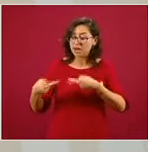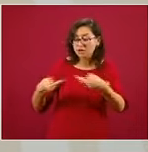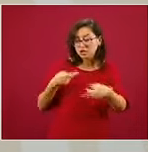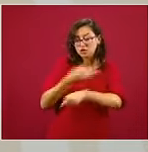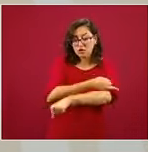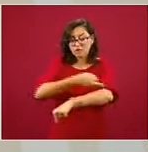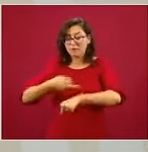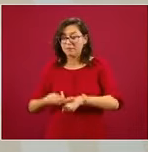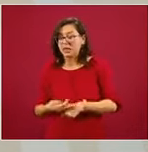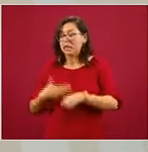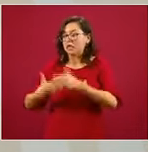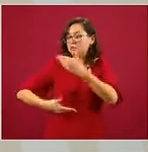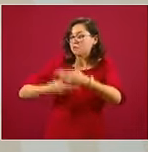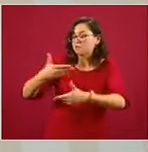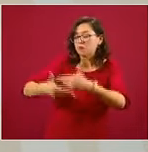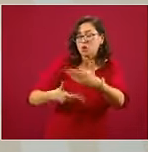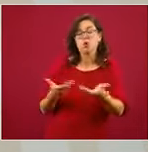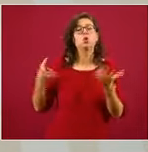tener